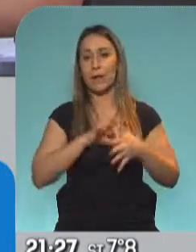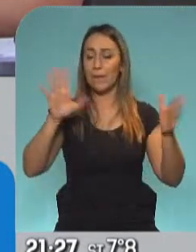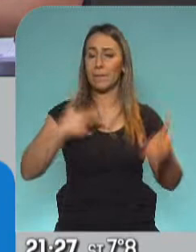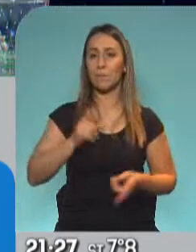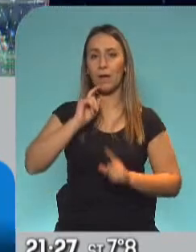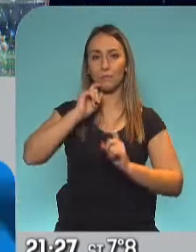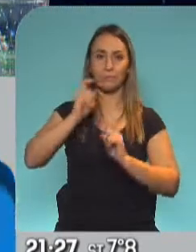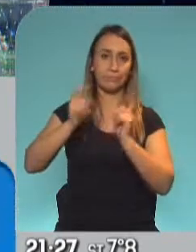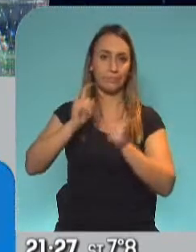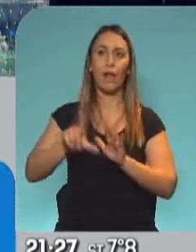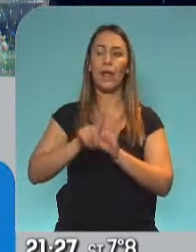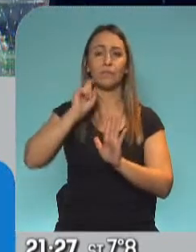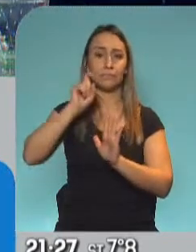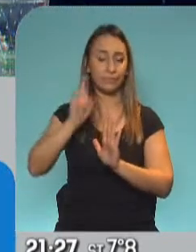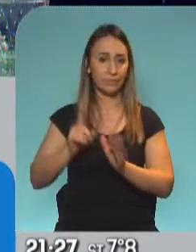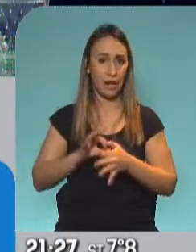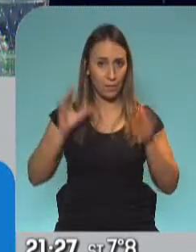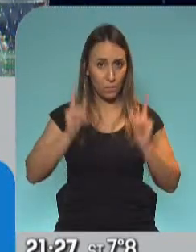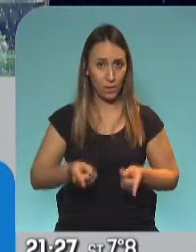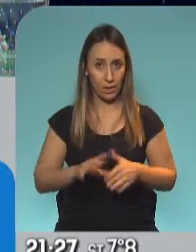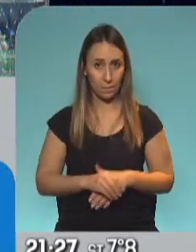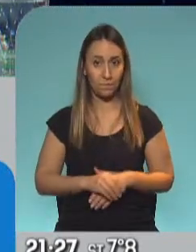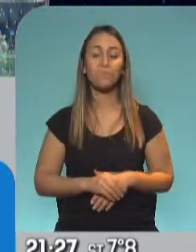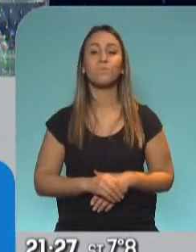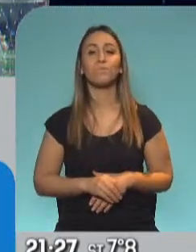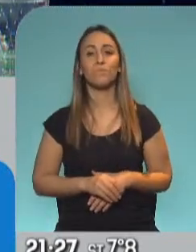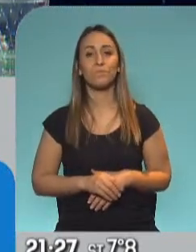aquí no cicatrizó, allá está absolutamente latente. Bien, Ayelen, gracias.